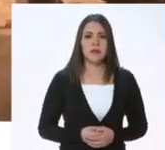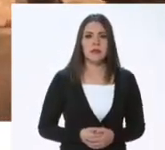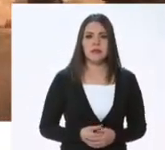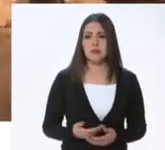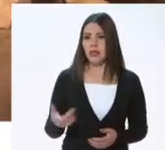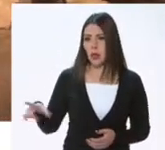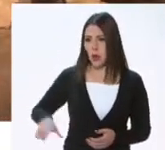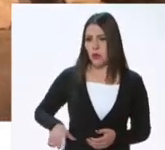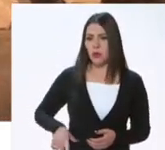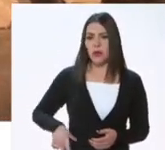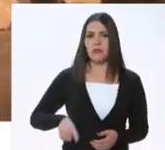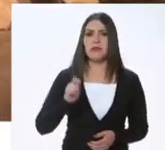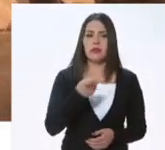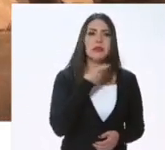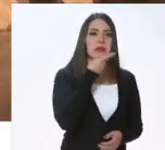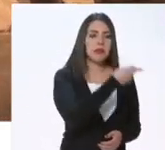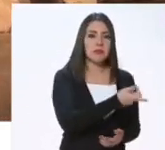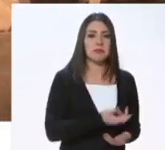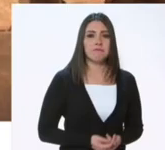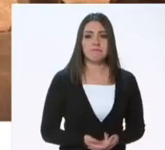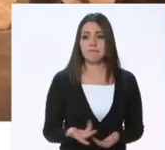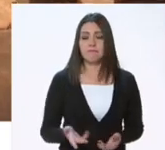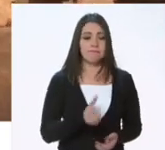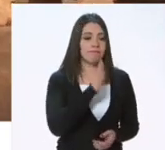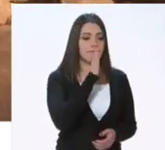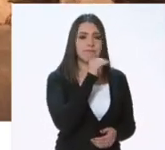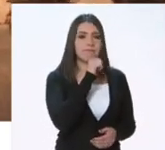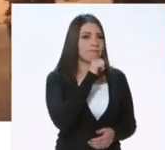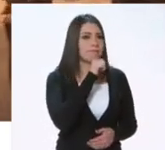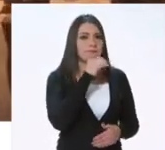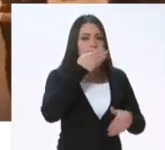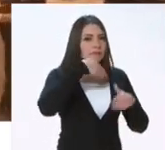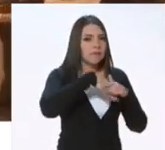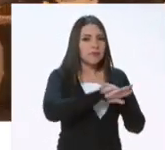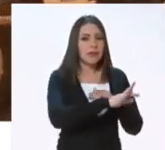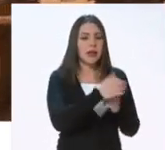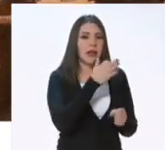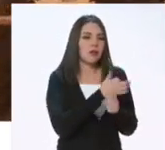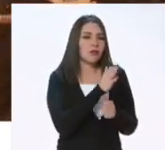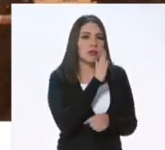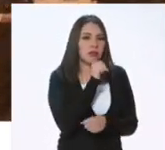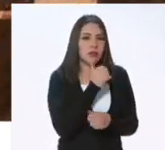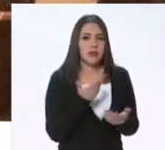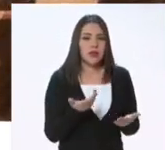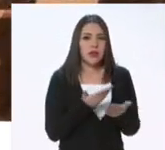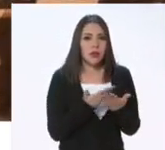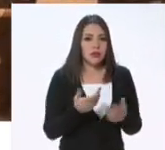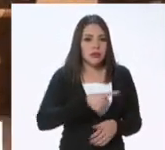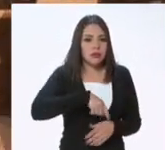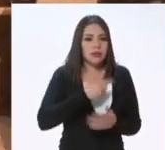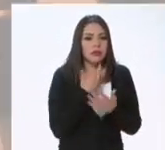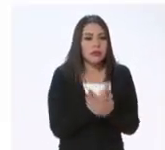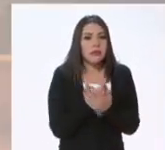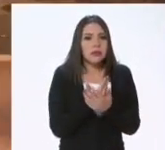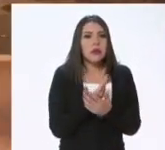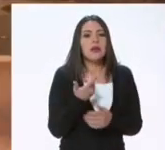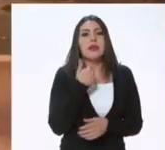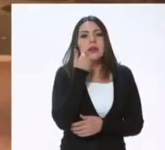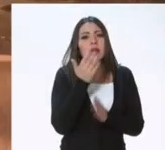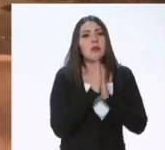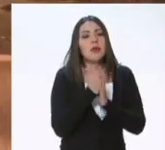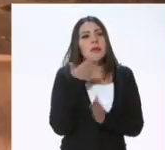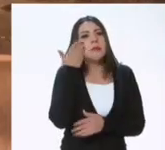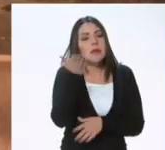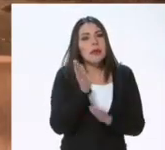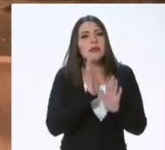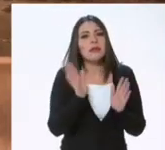entrar, no por el momento a la concentración. Estamos pues pidiendo que ya nos dejen trabajar, ¿no? A 8